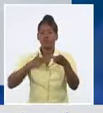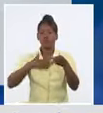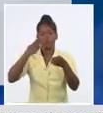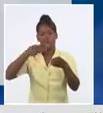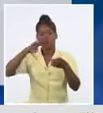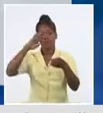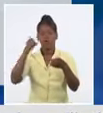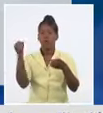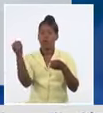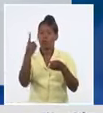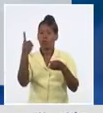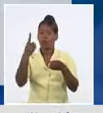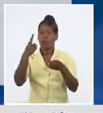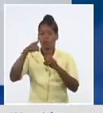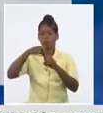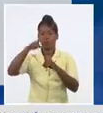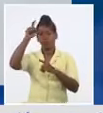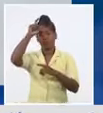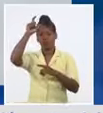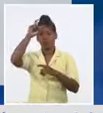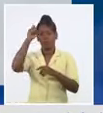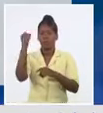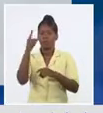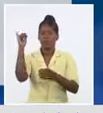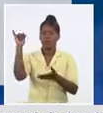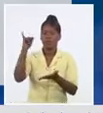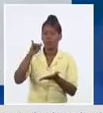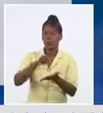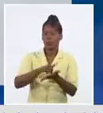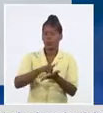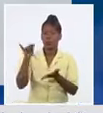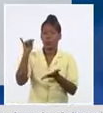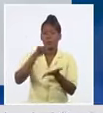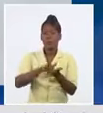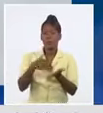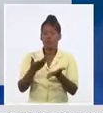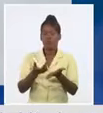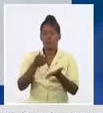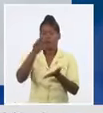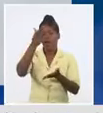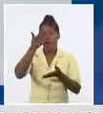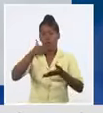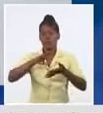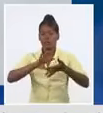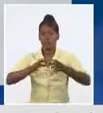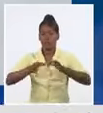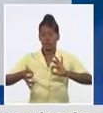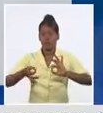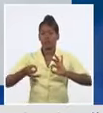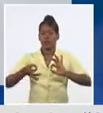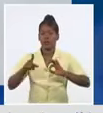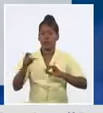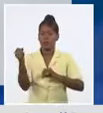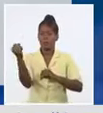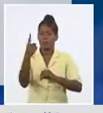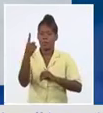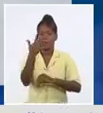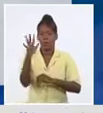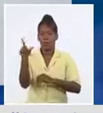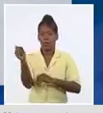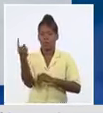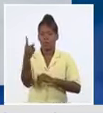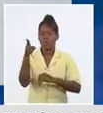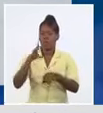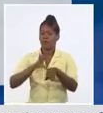de Turquía que se diagnostica en la provincia de Artemisa, que además es el único extranjero que se